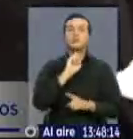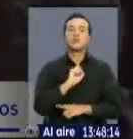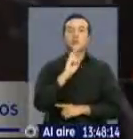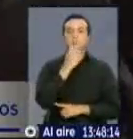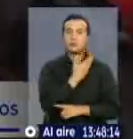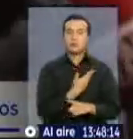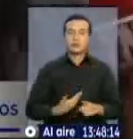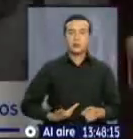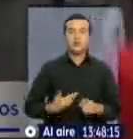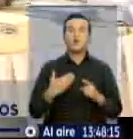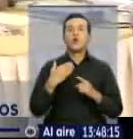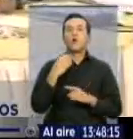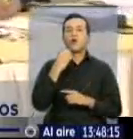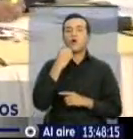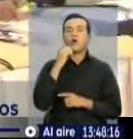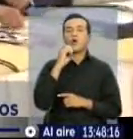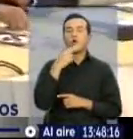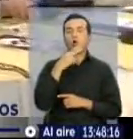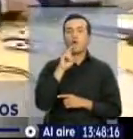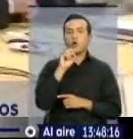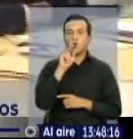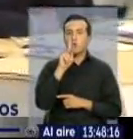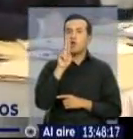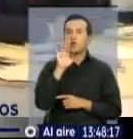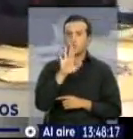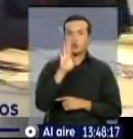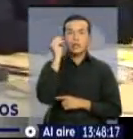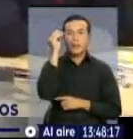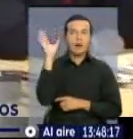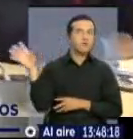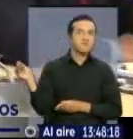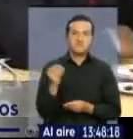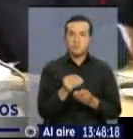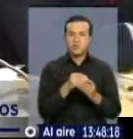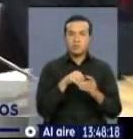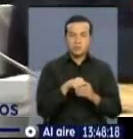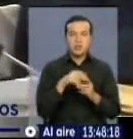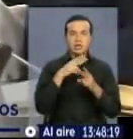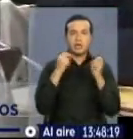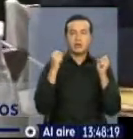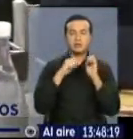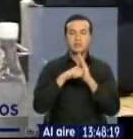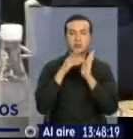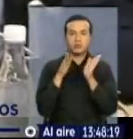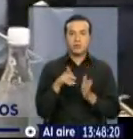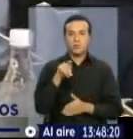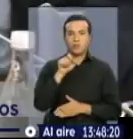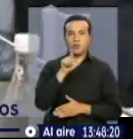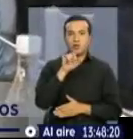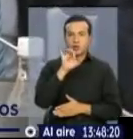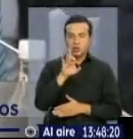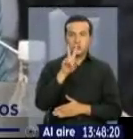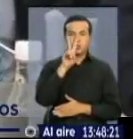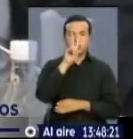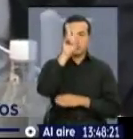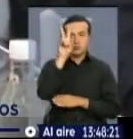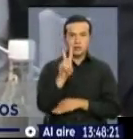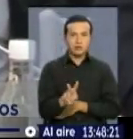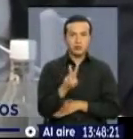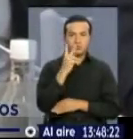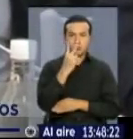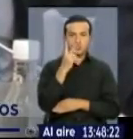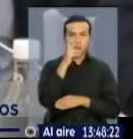quien tendría en Hong Kong. Además, exhortó se inicie el proceso de extradición del excontralor Carlos Polit y dos venezolanos quienes